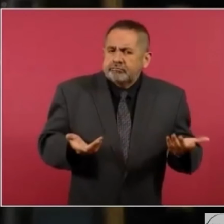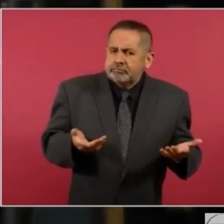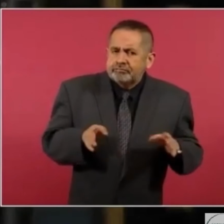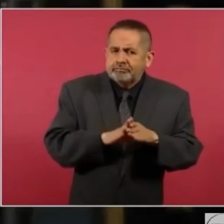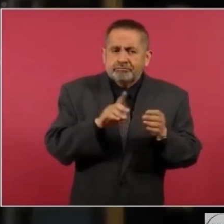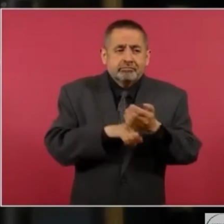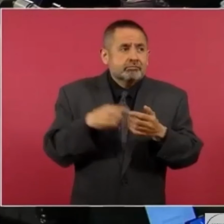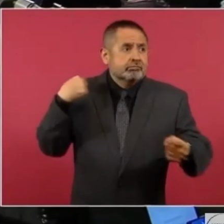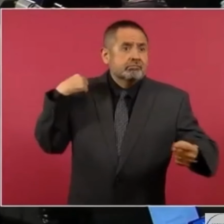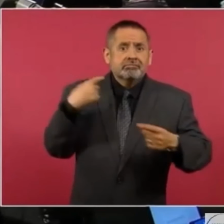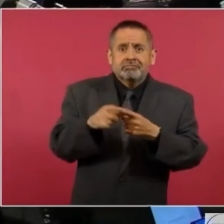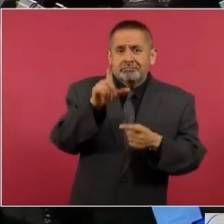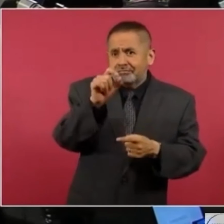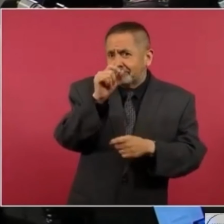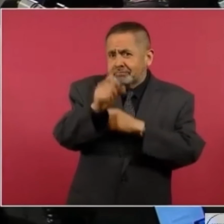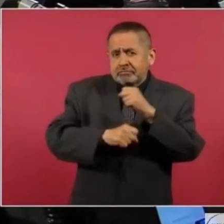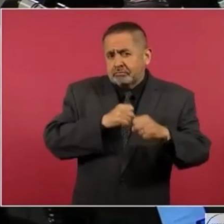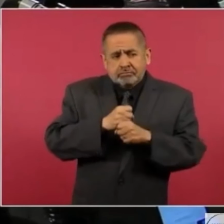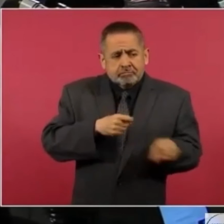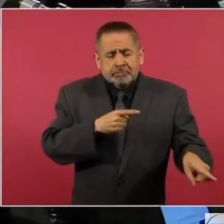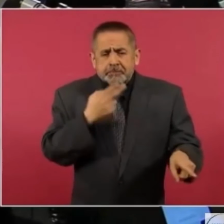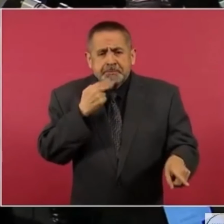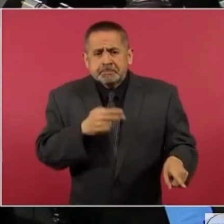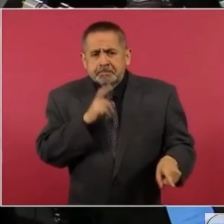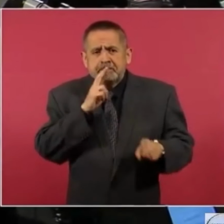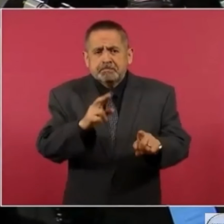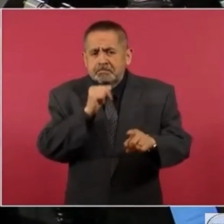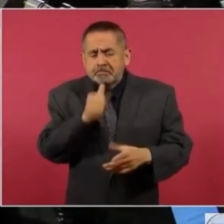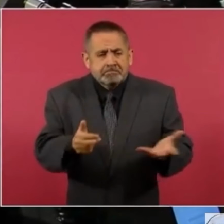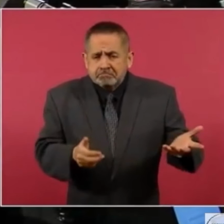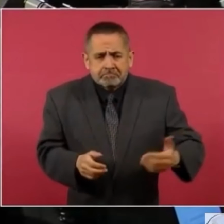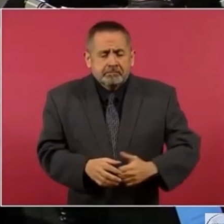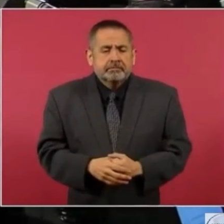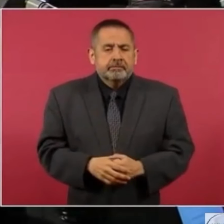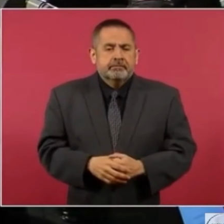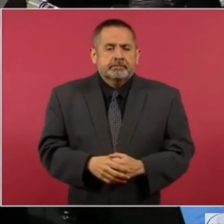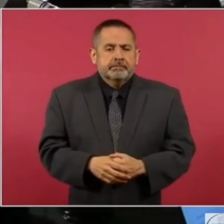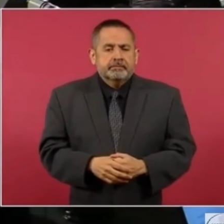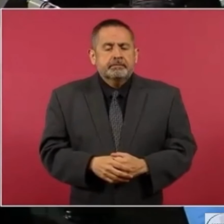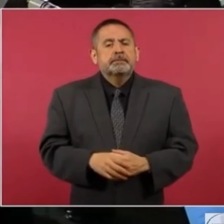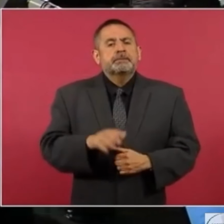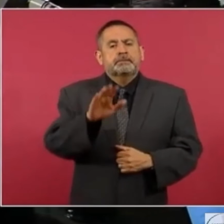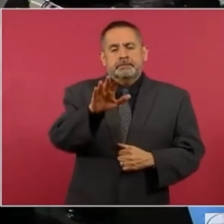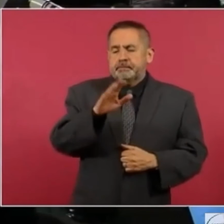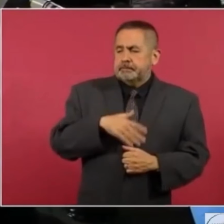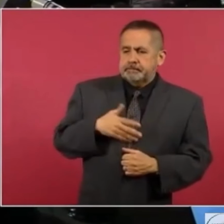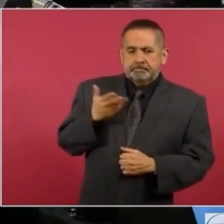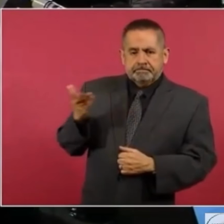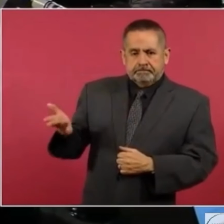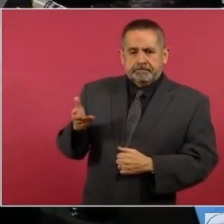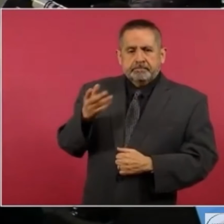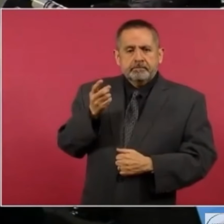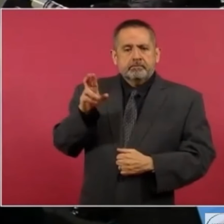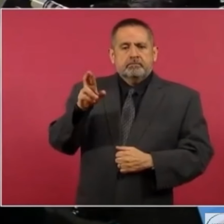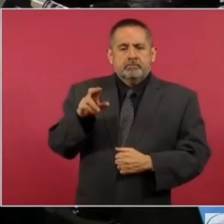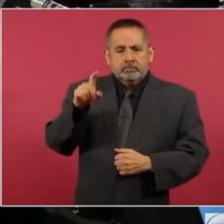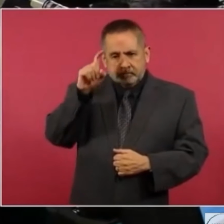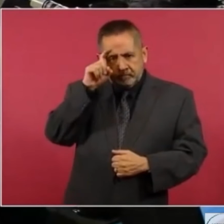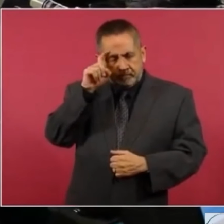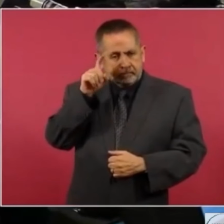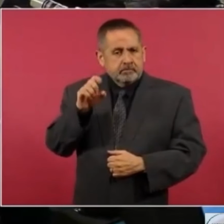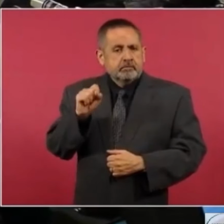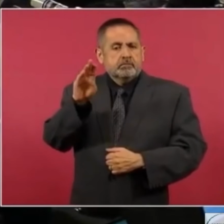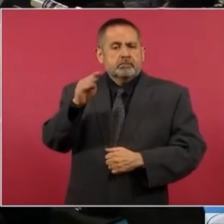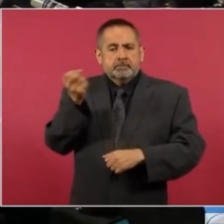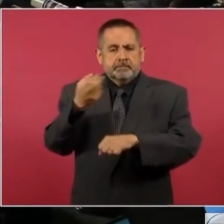2 décadas que no ha dado resultados. Sí, esto yo le pediría al doctor Hugo López-Gatell, que es el subsecretario donde está